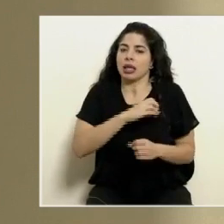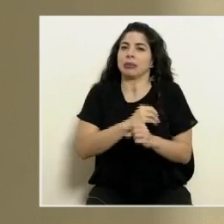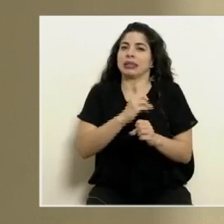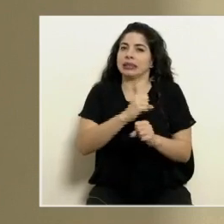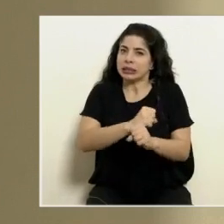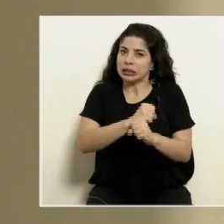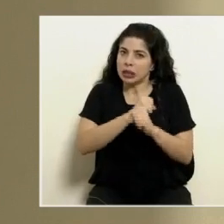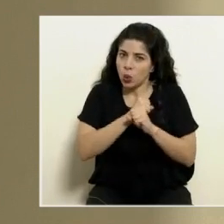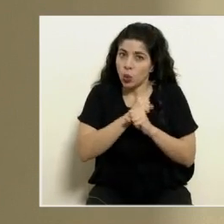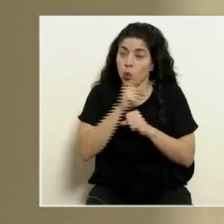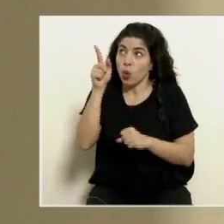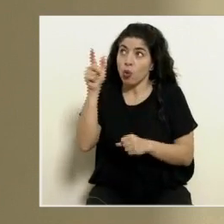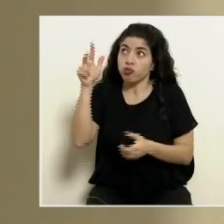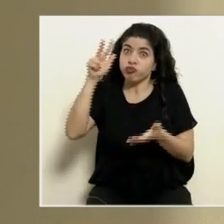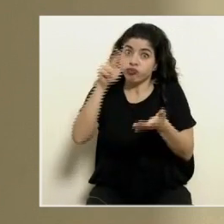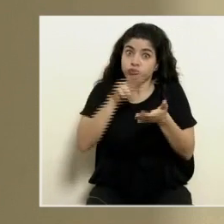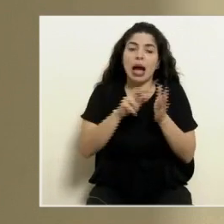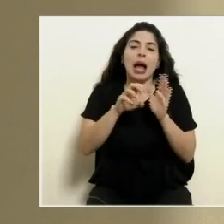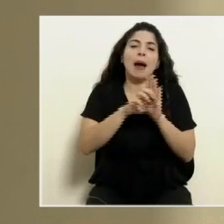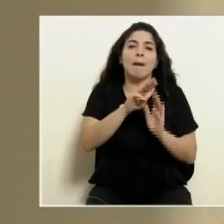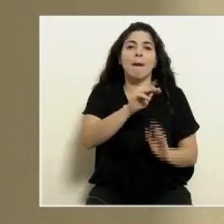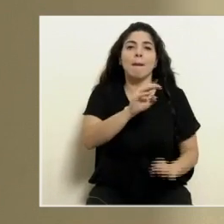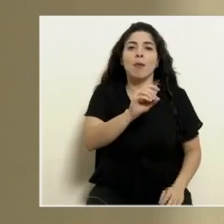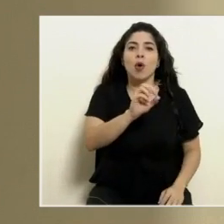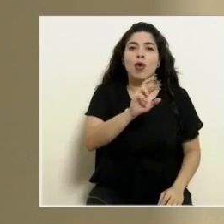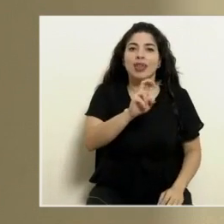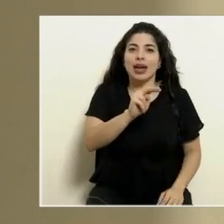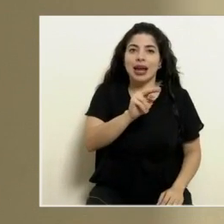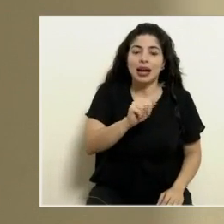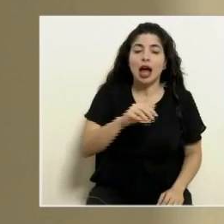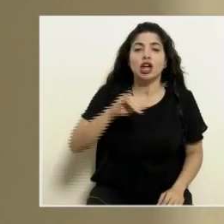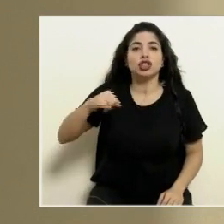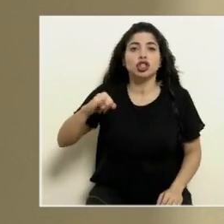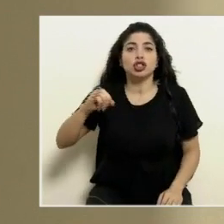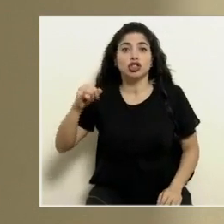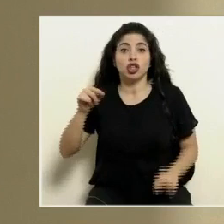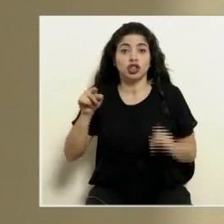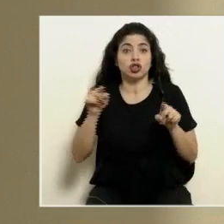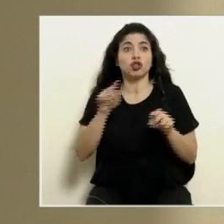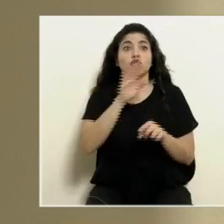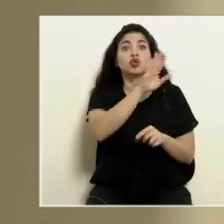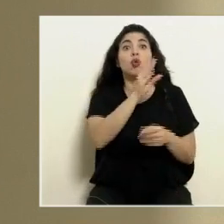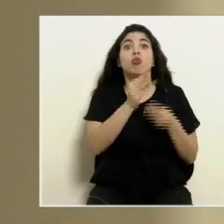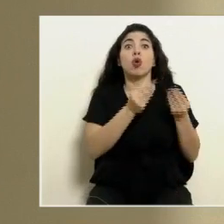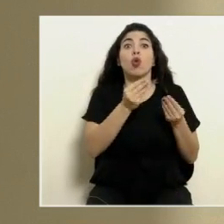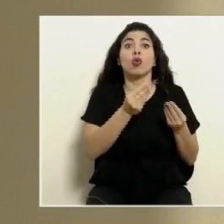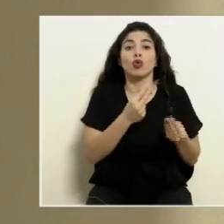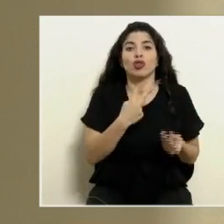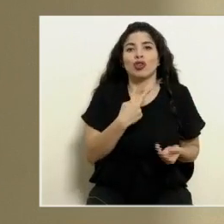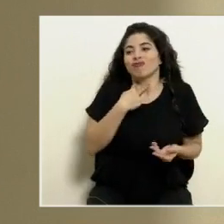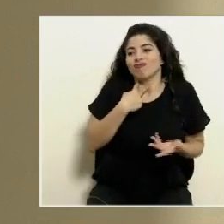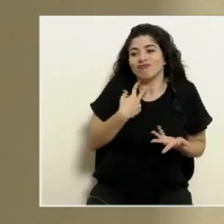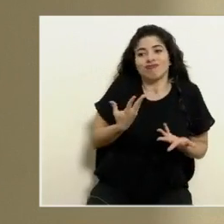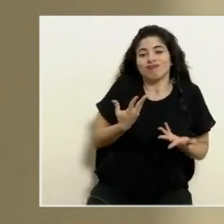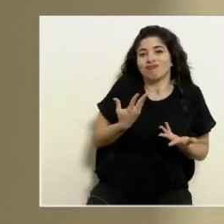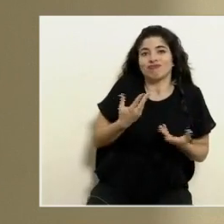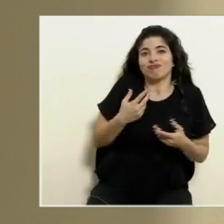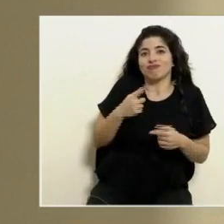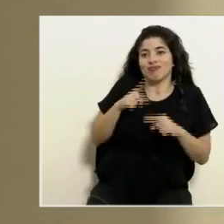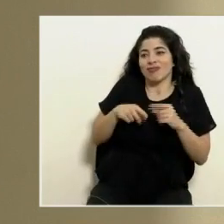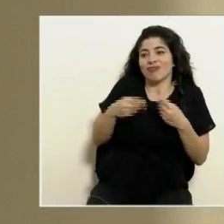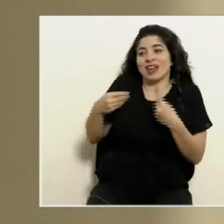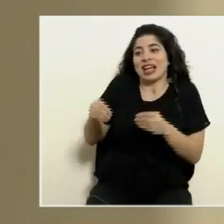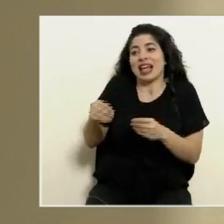Y en el caso, por ejemplo, de Moderna, de Johnson & Johnson, nos han dicho ya la producción está comprometida. Si acaso, eventualmente